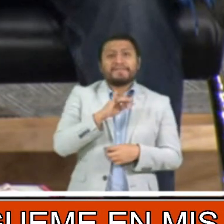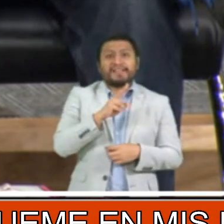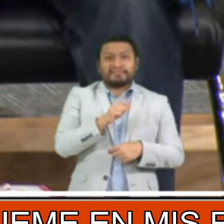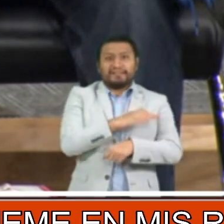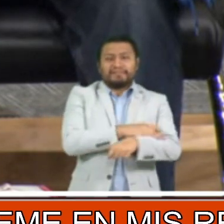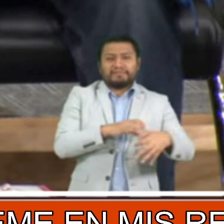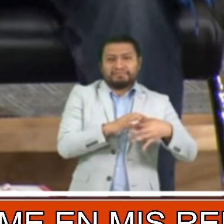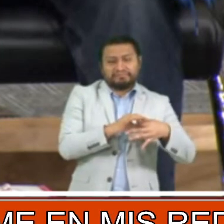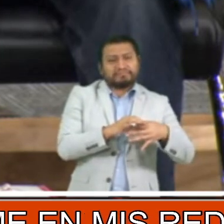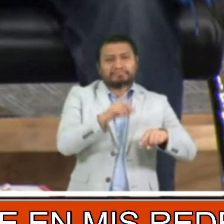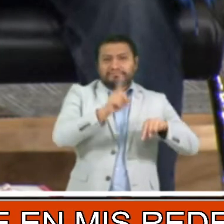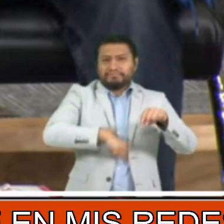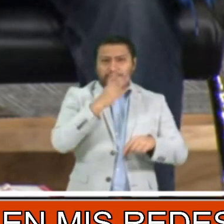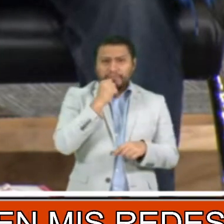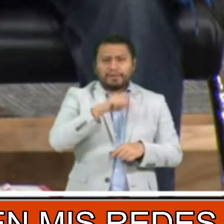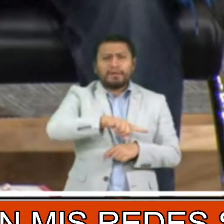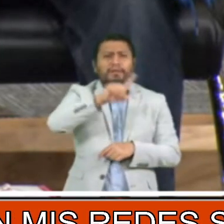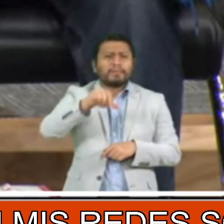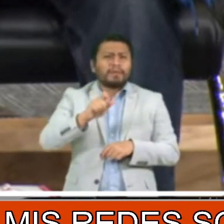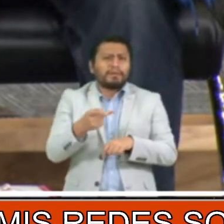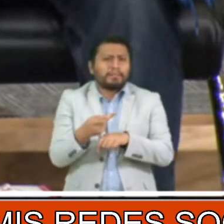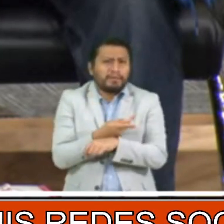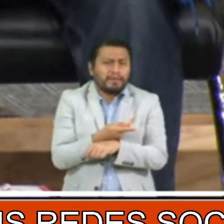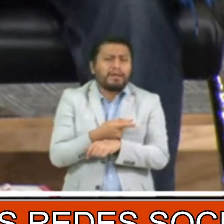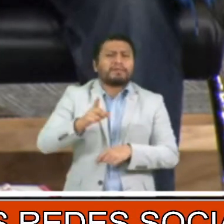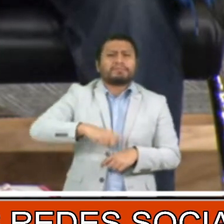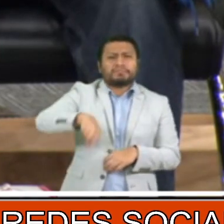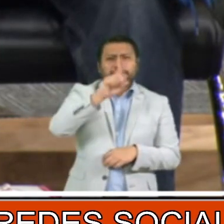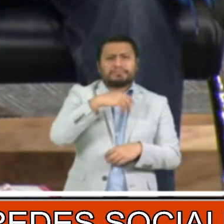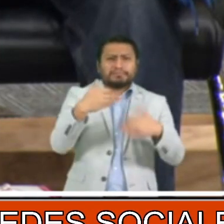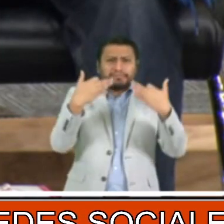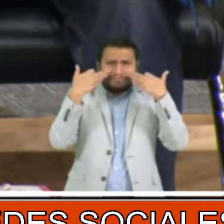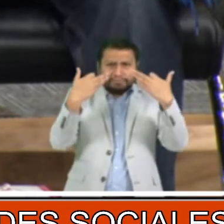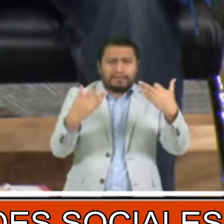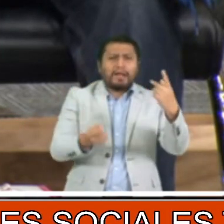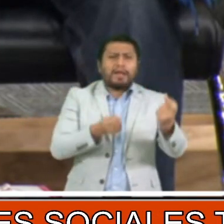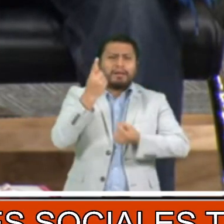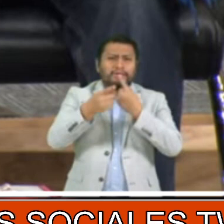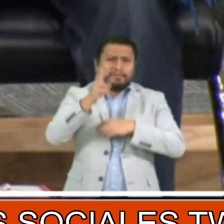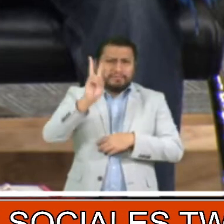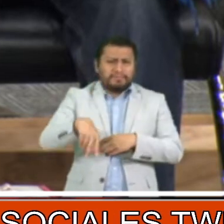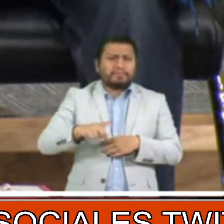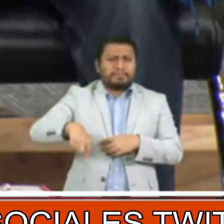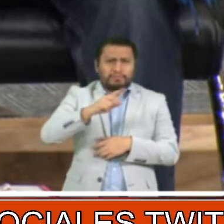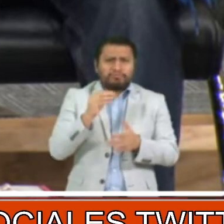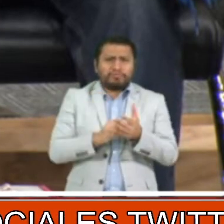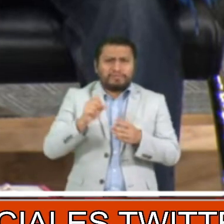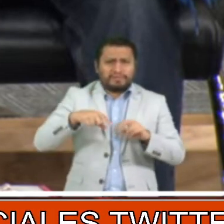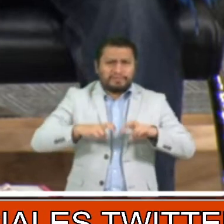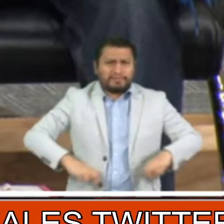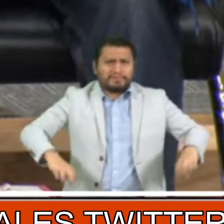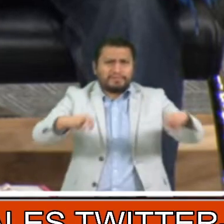¿Y luego qué pasó? Pues que fuimos testigos, algunos de los cuales incluso estamos sentados en esta mesa, de